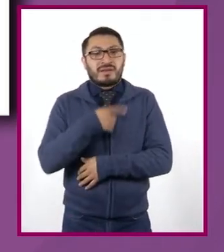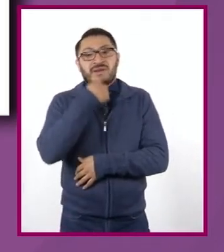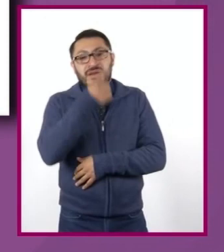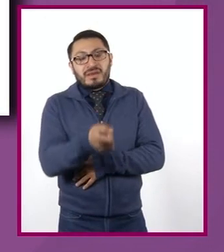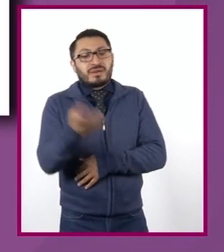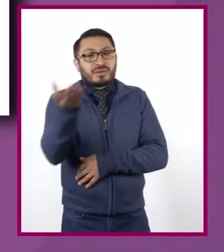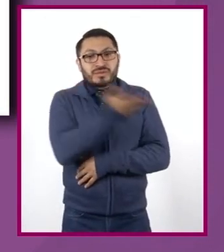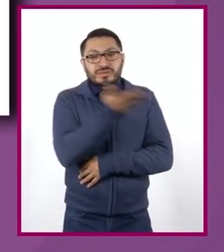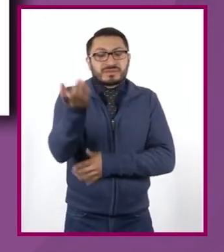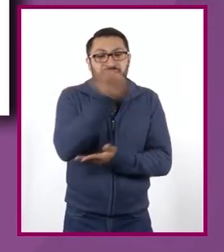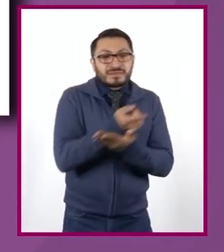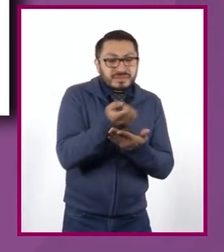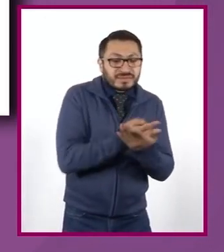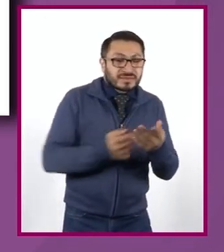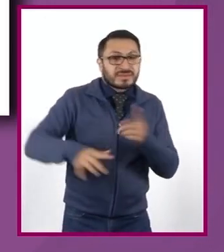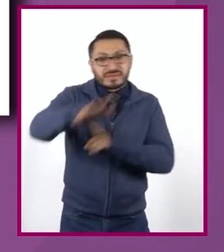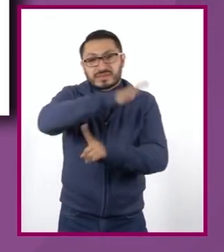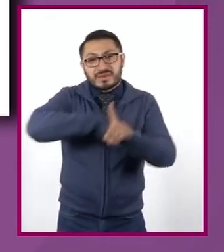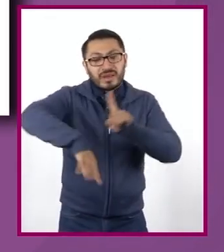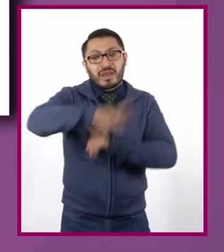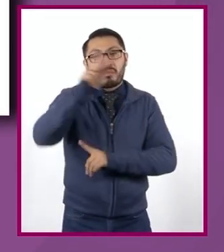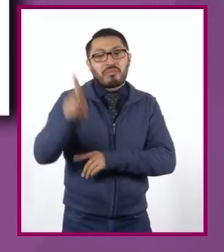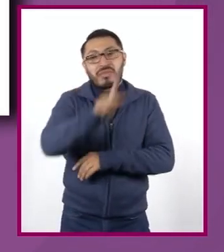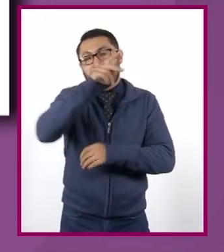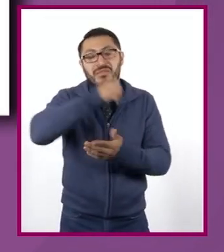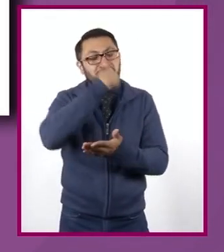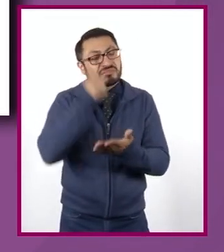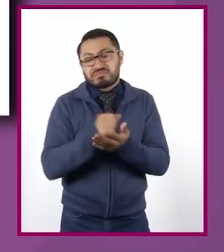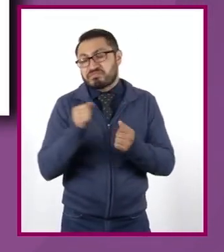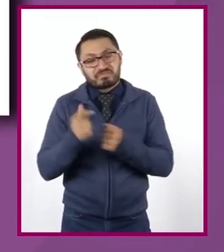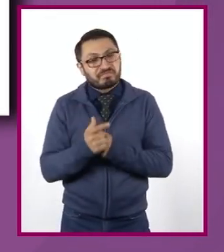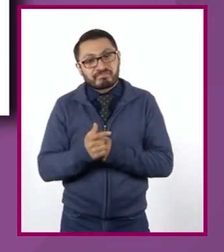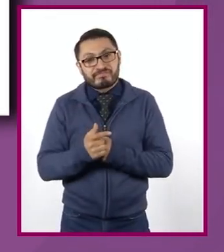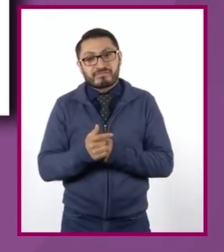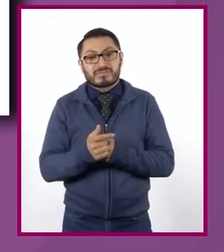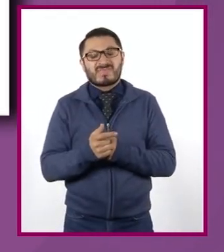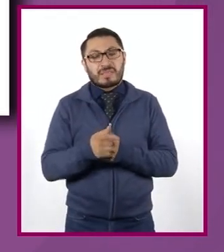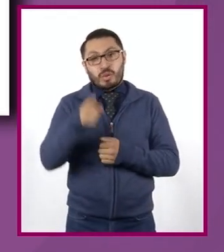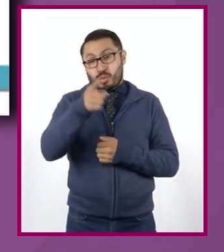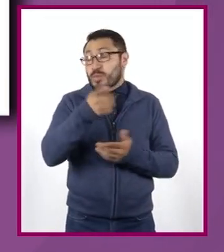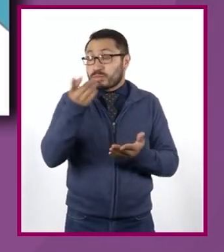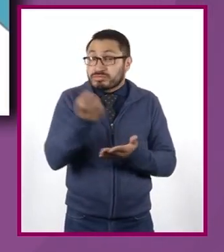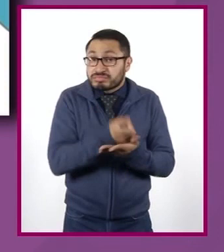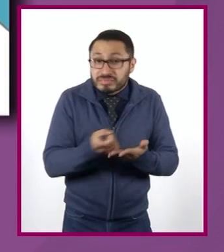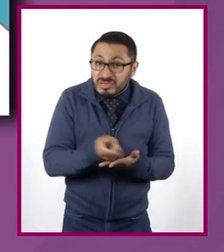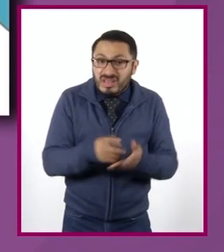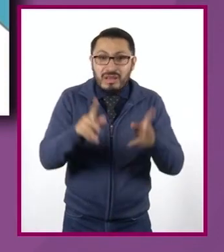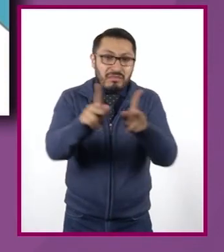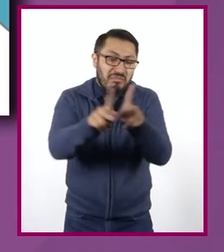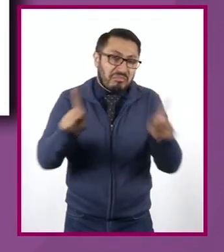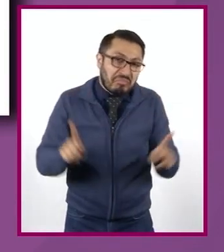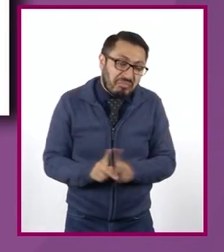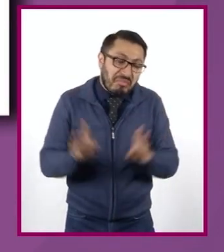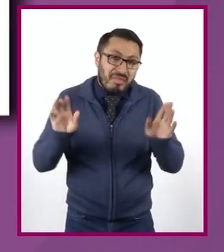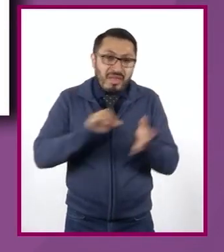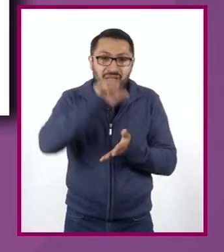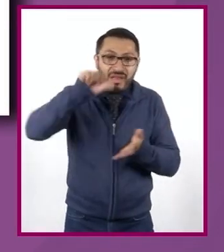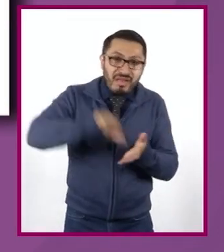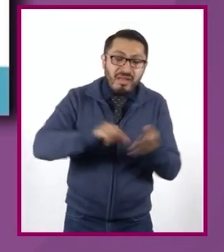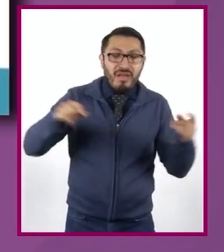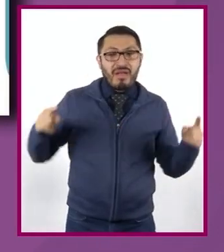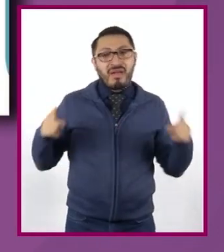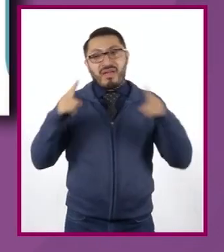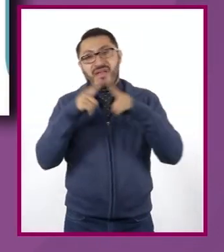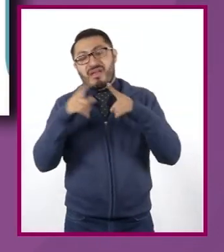hagan un esquema de su localidad, de su pueblo, de su ciudad. Me dibujarían la plaza central, la iglesia,